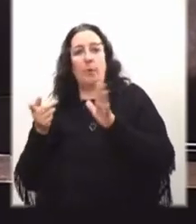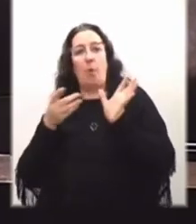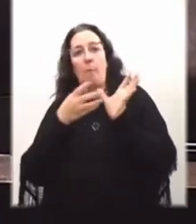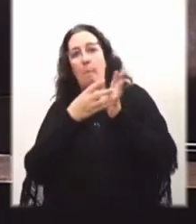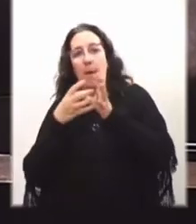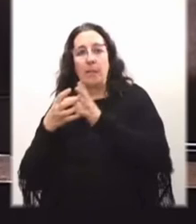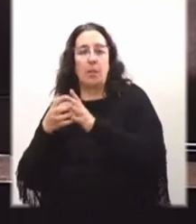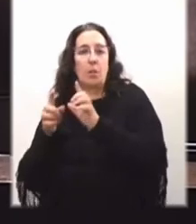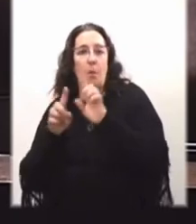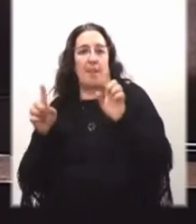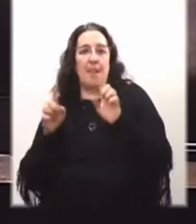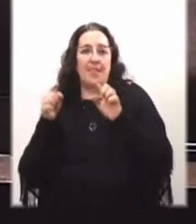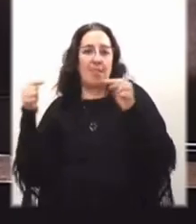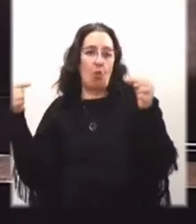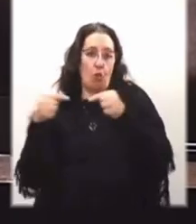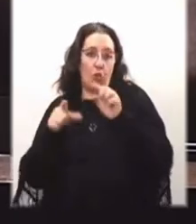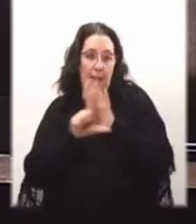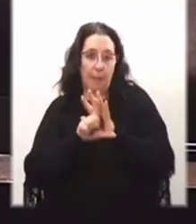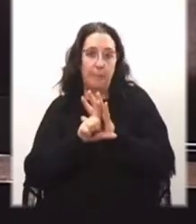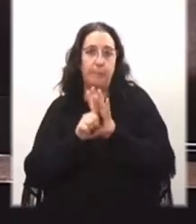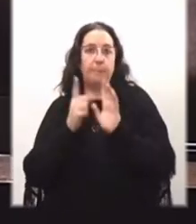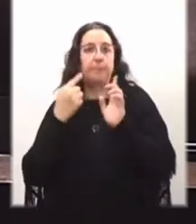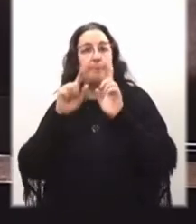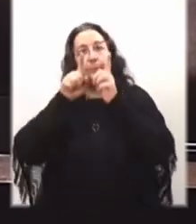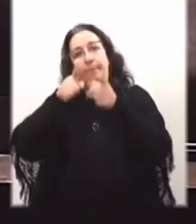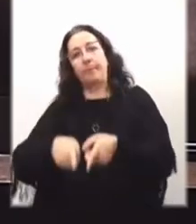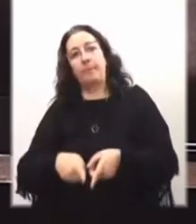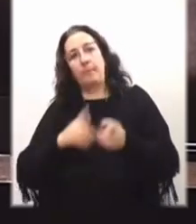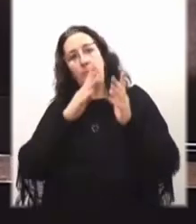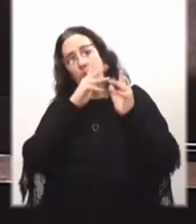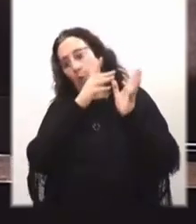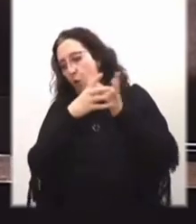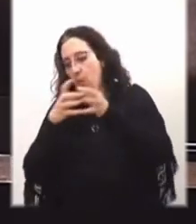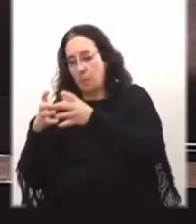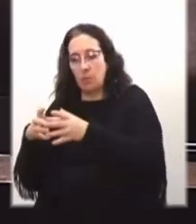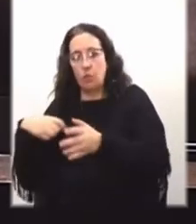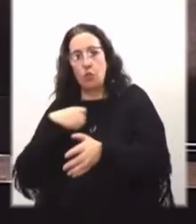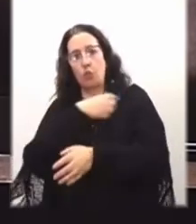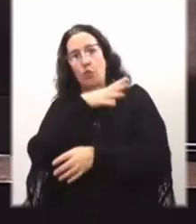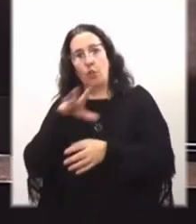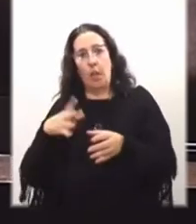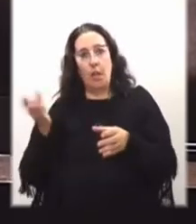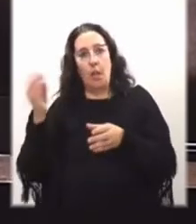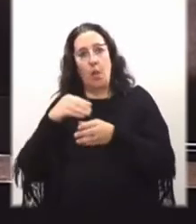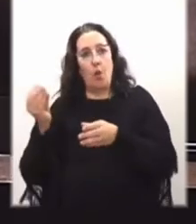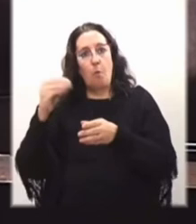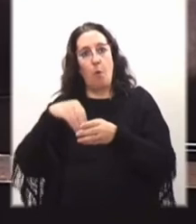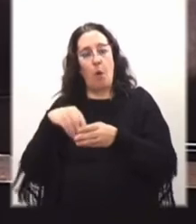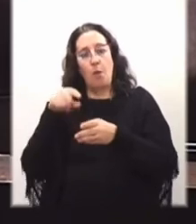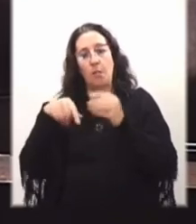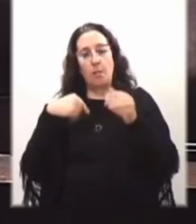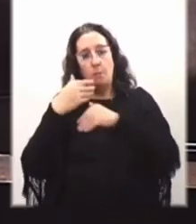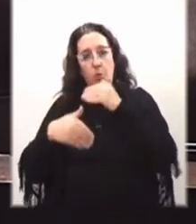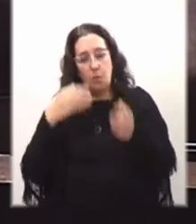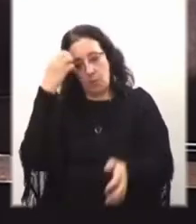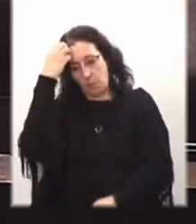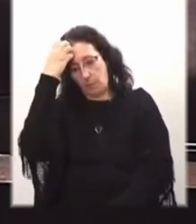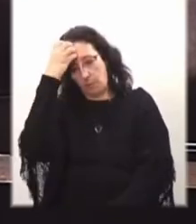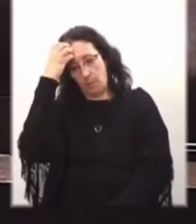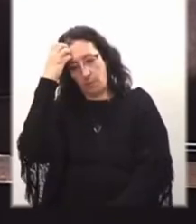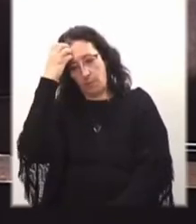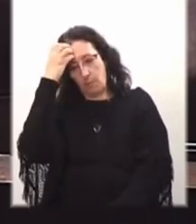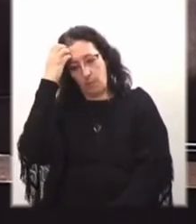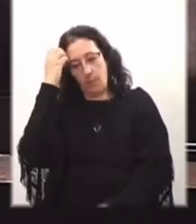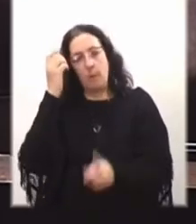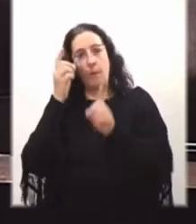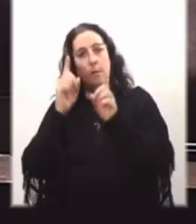sido ilegalizados, pero también las organizaciones sociales que se fueron incorporando a ese proceso, y tanto el Plenario Intersindical